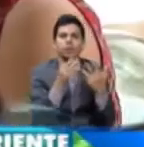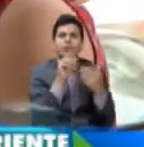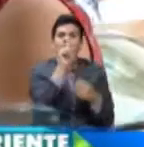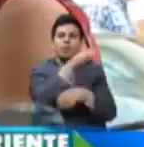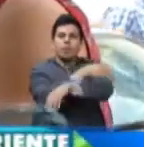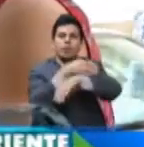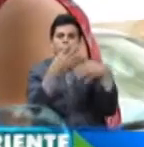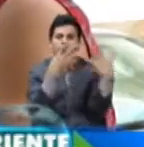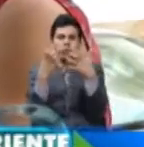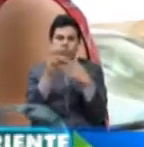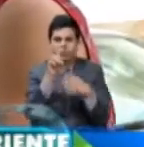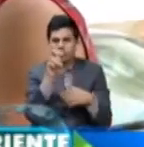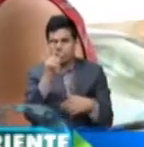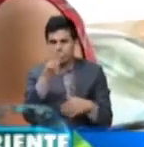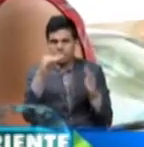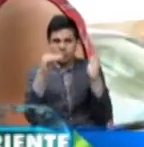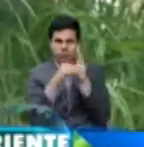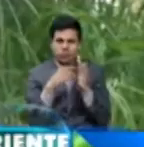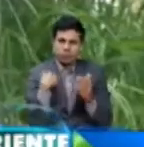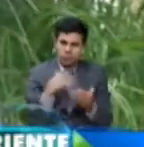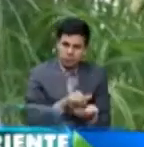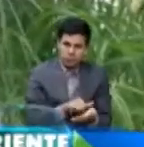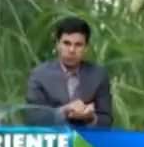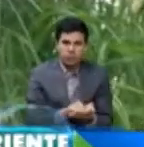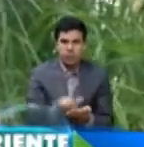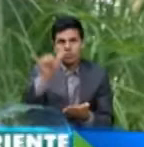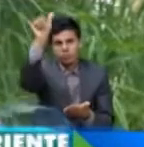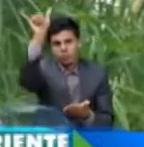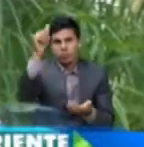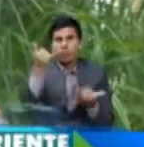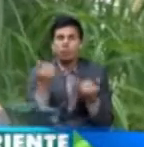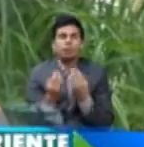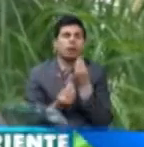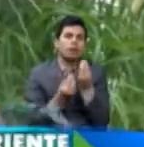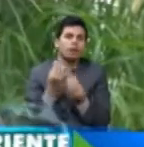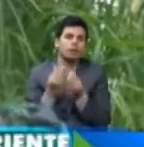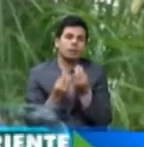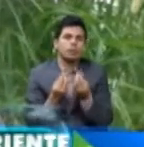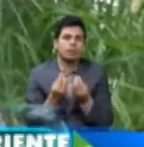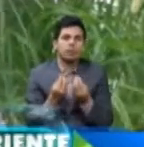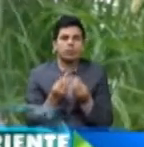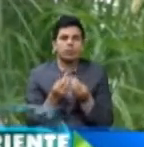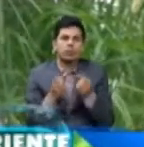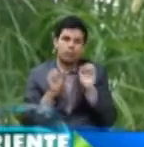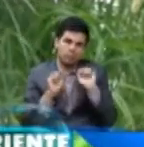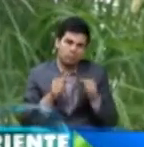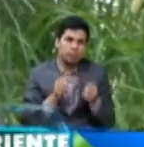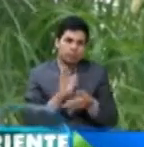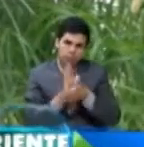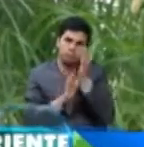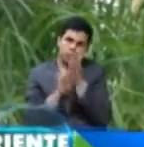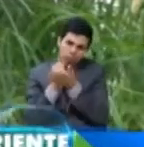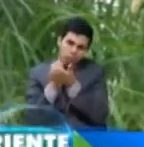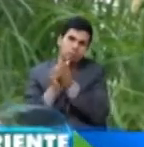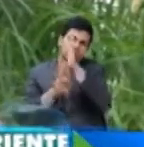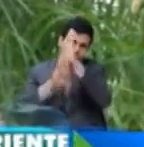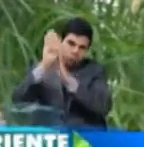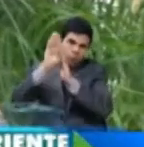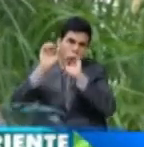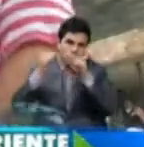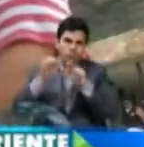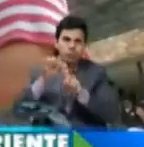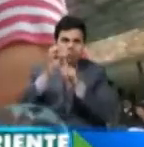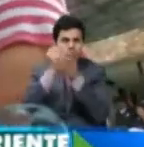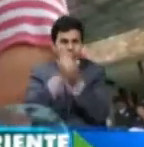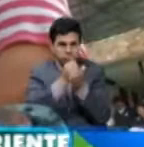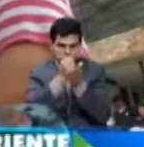1.974.000 pesos los pasajes. Lo que voy a hacer en este momento es que ella abrirle paso a su futuro para que ella pueda ayudar a